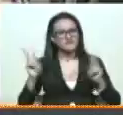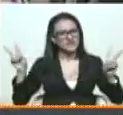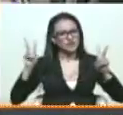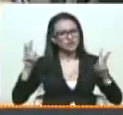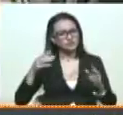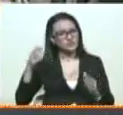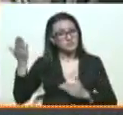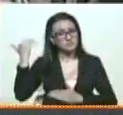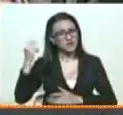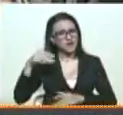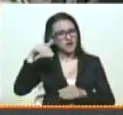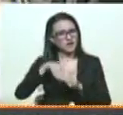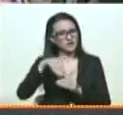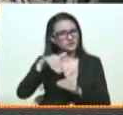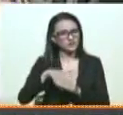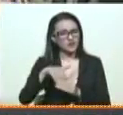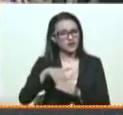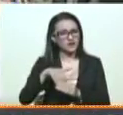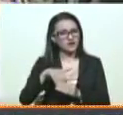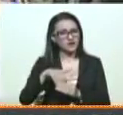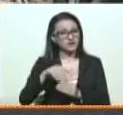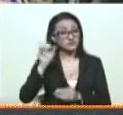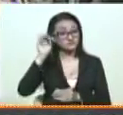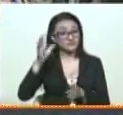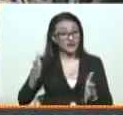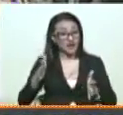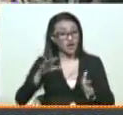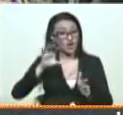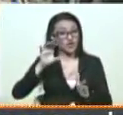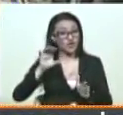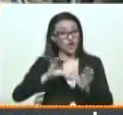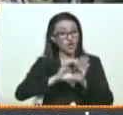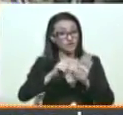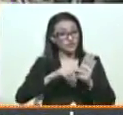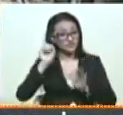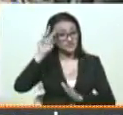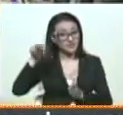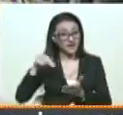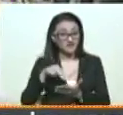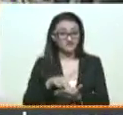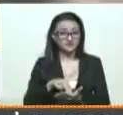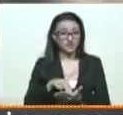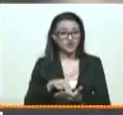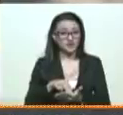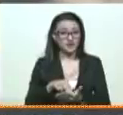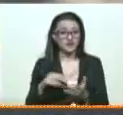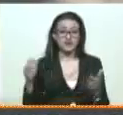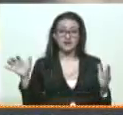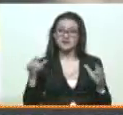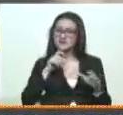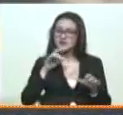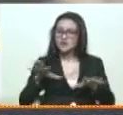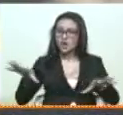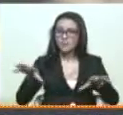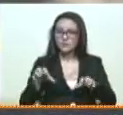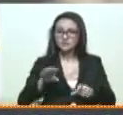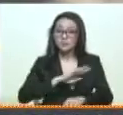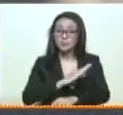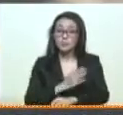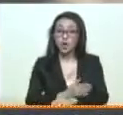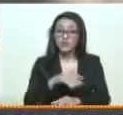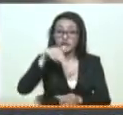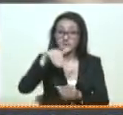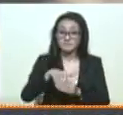electoral, elección de la Asamblea Nacional Constituyente, cuando convocado por el poder electoral,